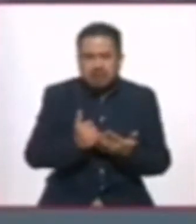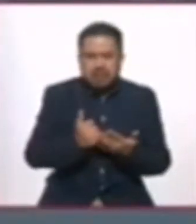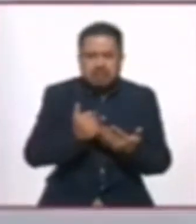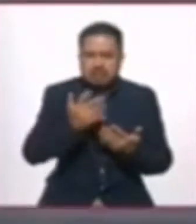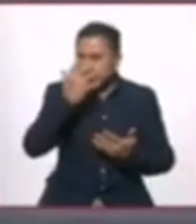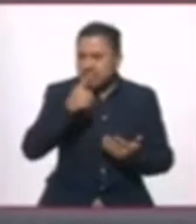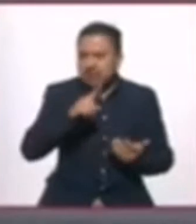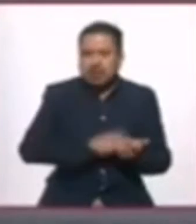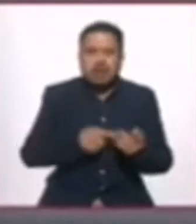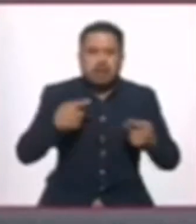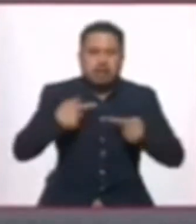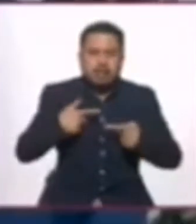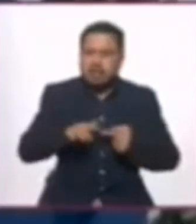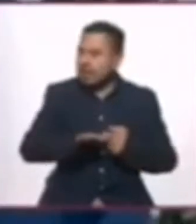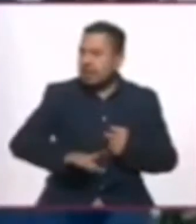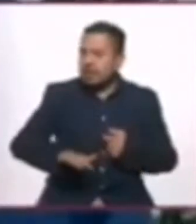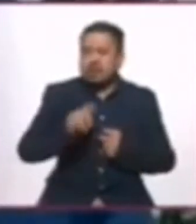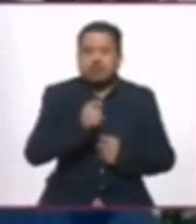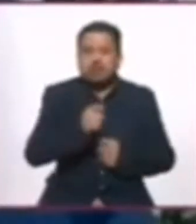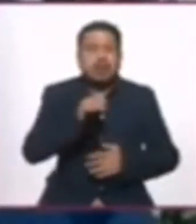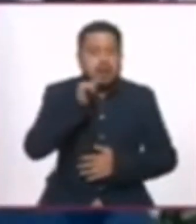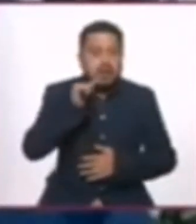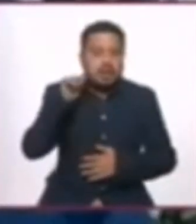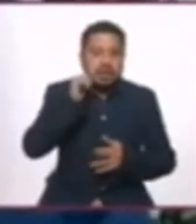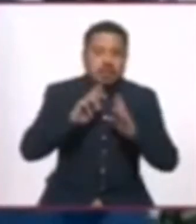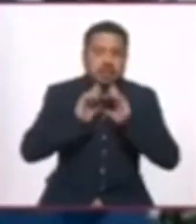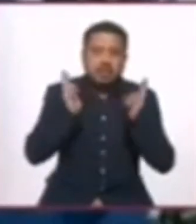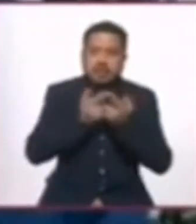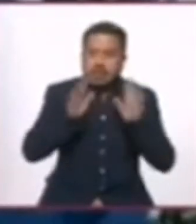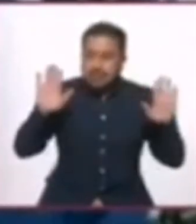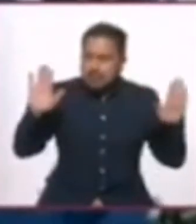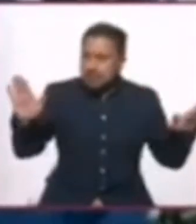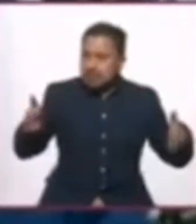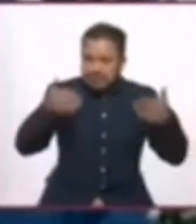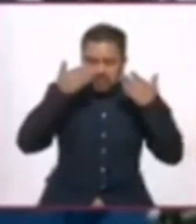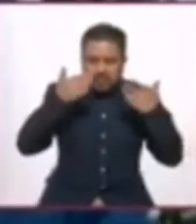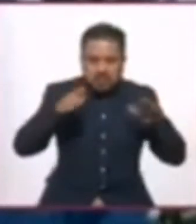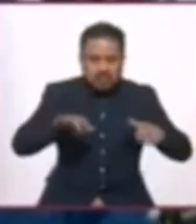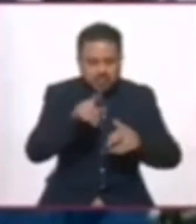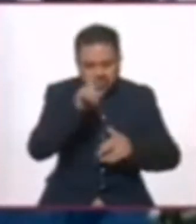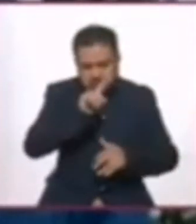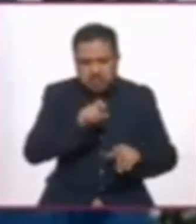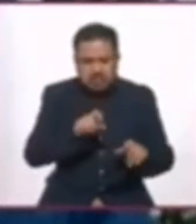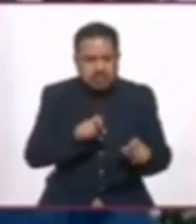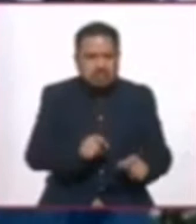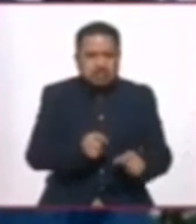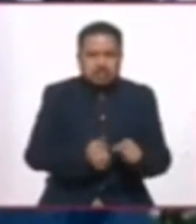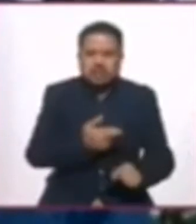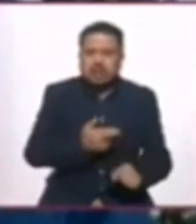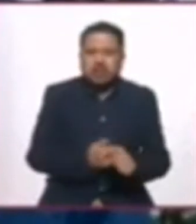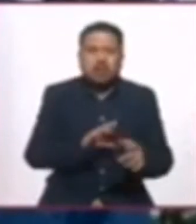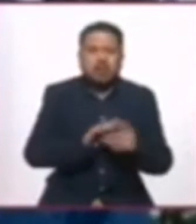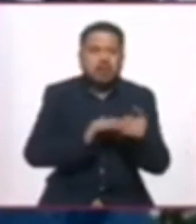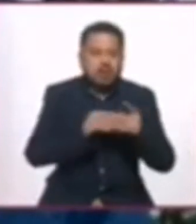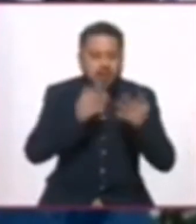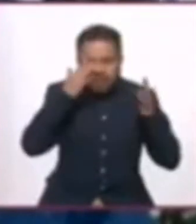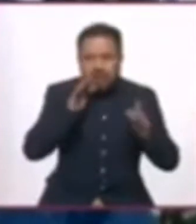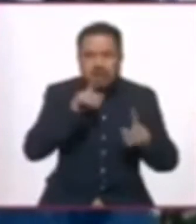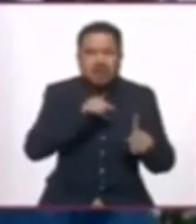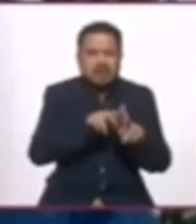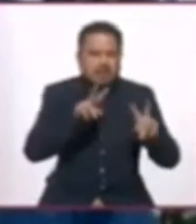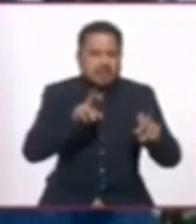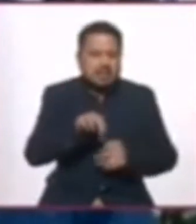seguridad de su gente, de gente azerbaiyana. Ayer se reunió a puertas cerradas el Consejo de Seguridad para deliberar en este tema